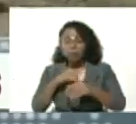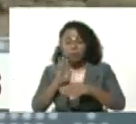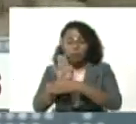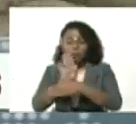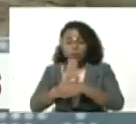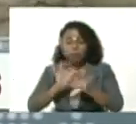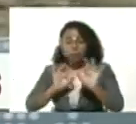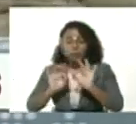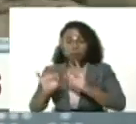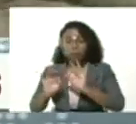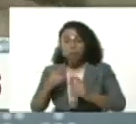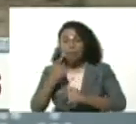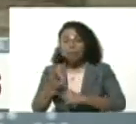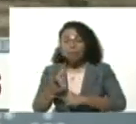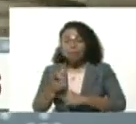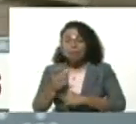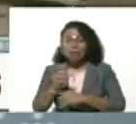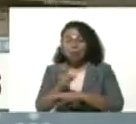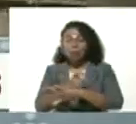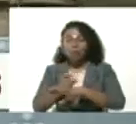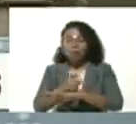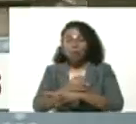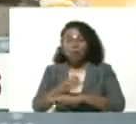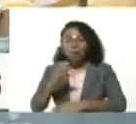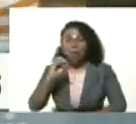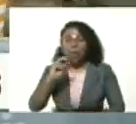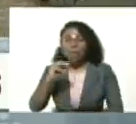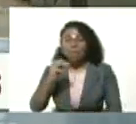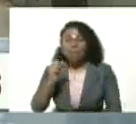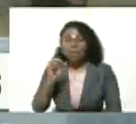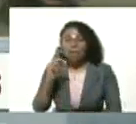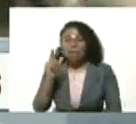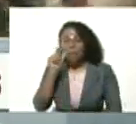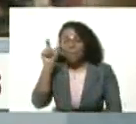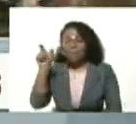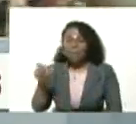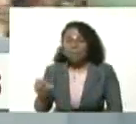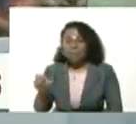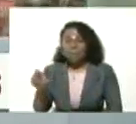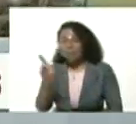el gobernador Omar Prieto, como dice el mayor general Urbáez